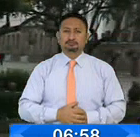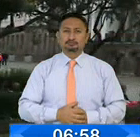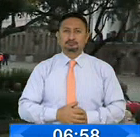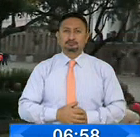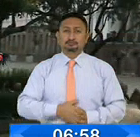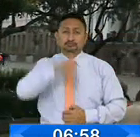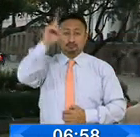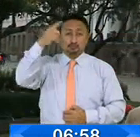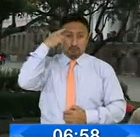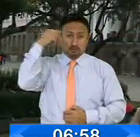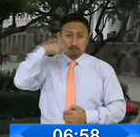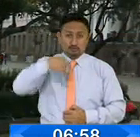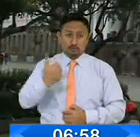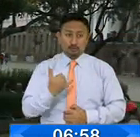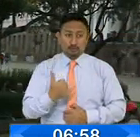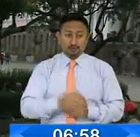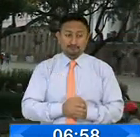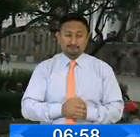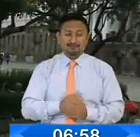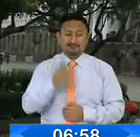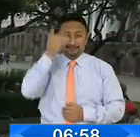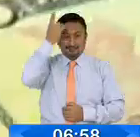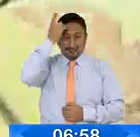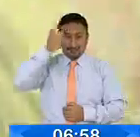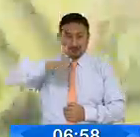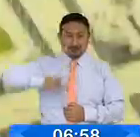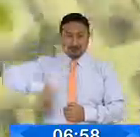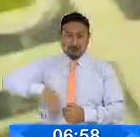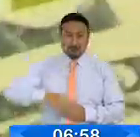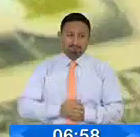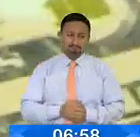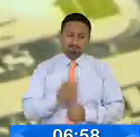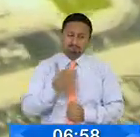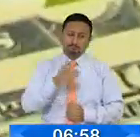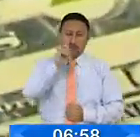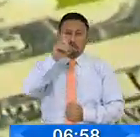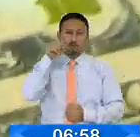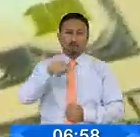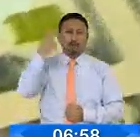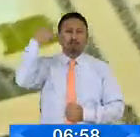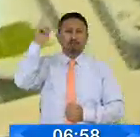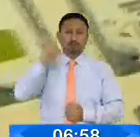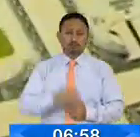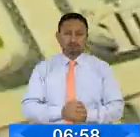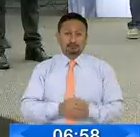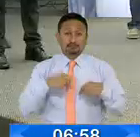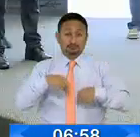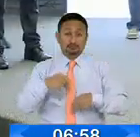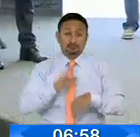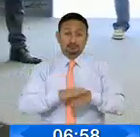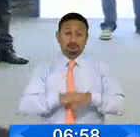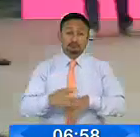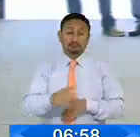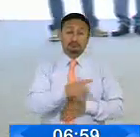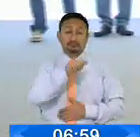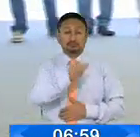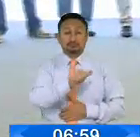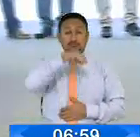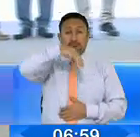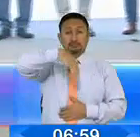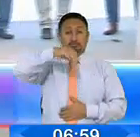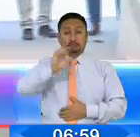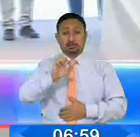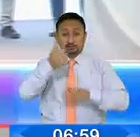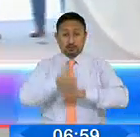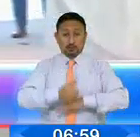El gobierno central se encuentra en mora con los municipios del país en más o menos 1.000 millones de dólares. Esta es la razón por que la AME convocó a las